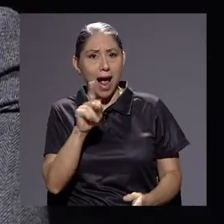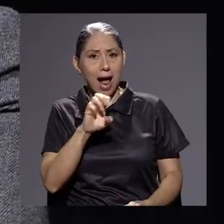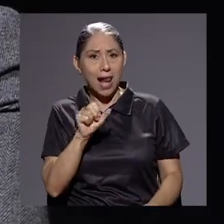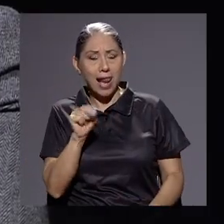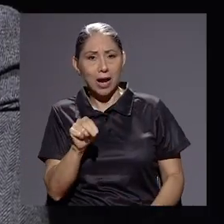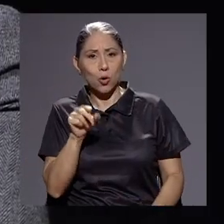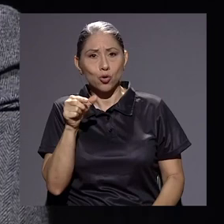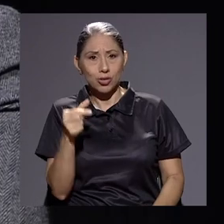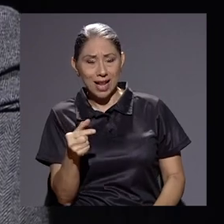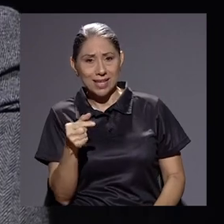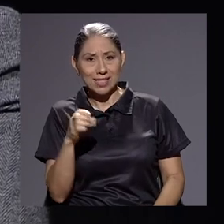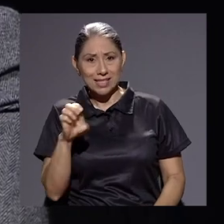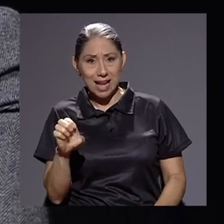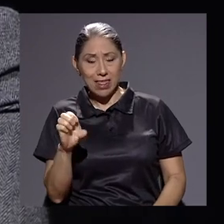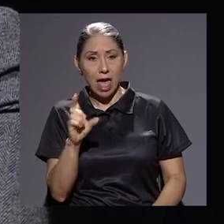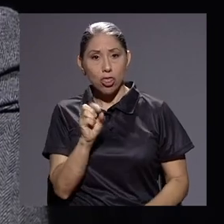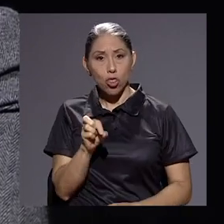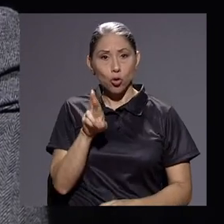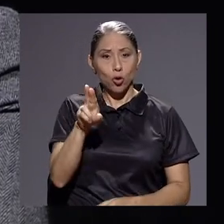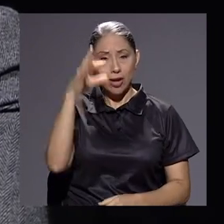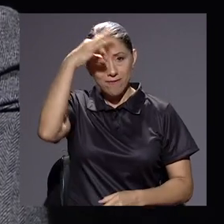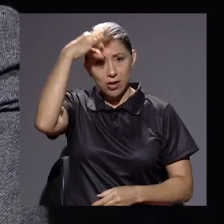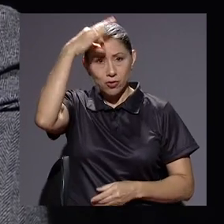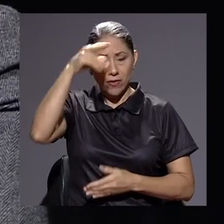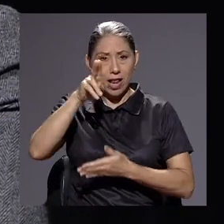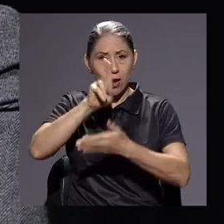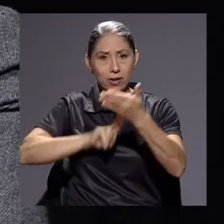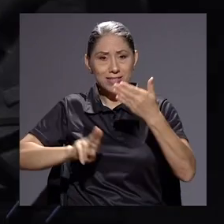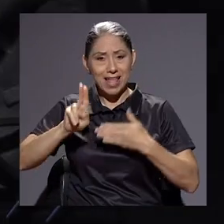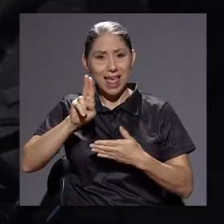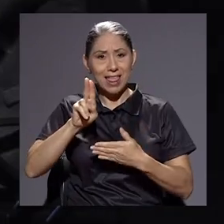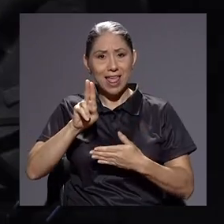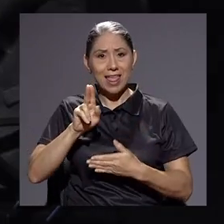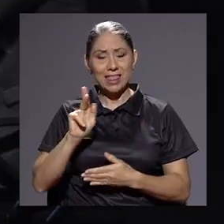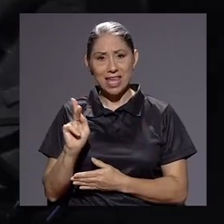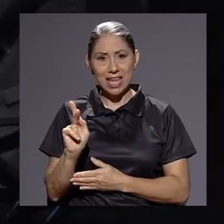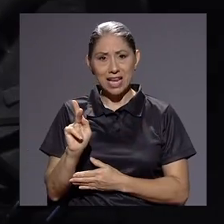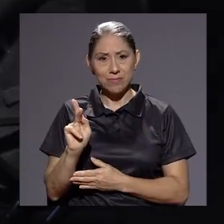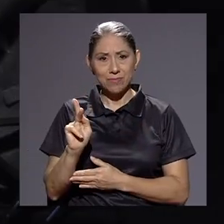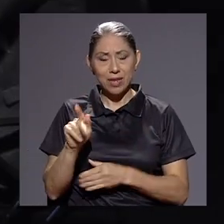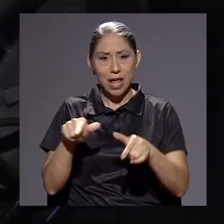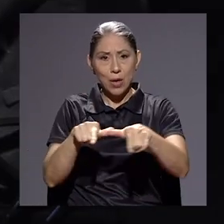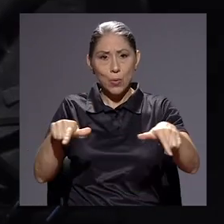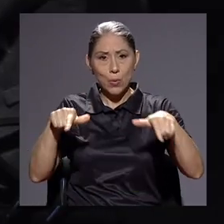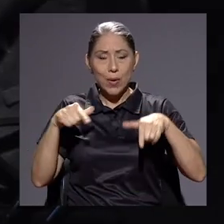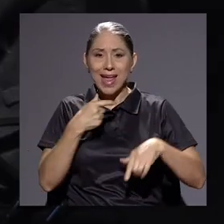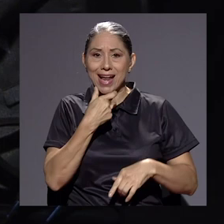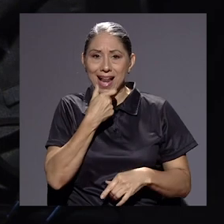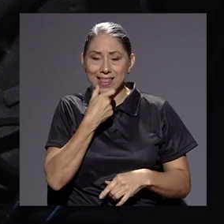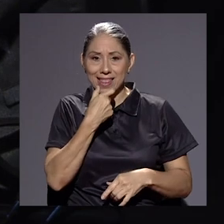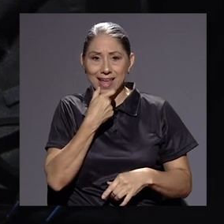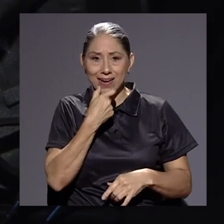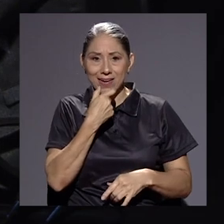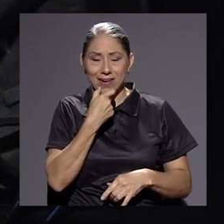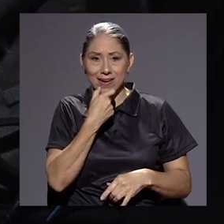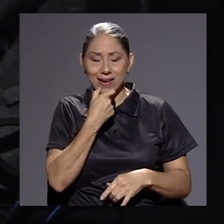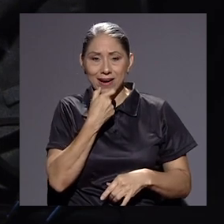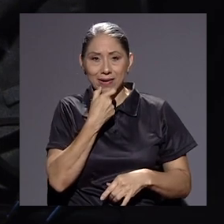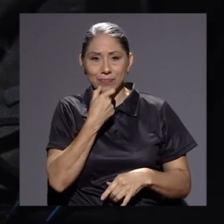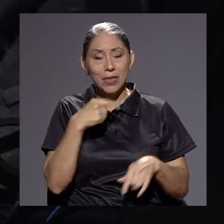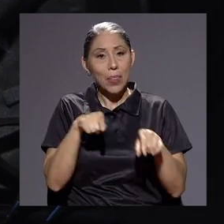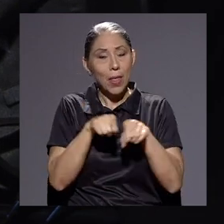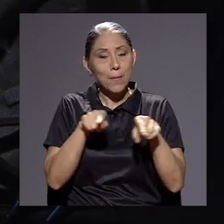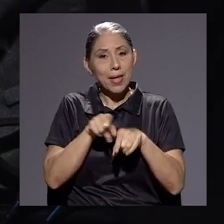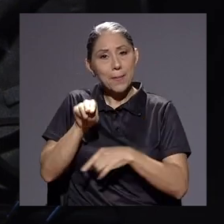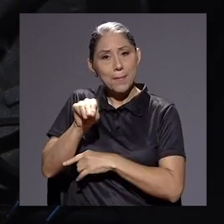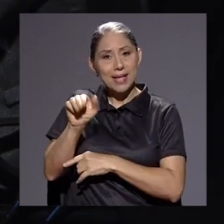Estrada, doctor en filosofía por la Universidad de Keele en Staffordshire, en Inglaterra. También tiene una